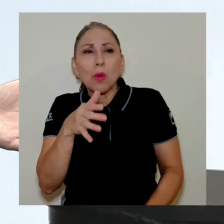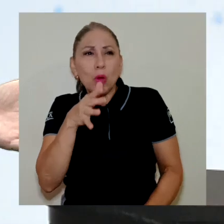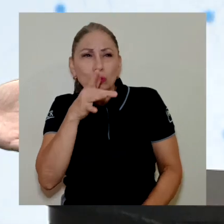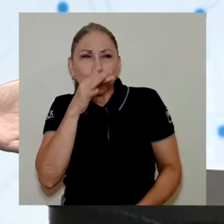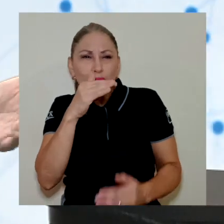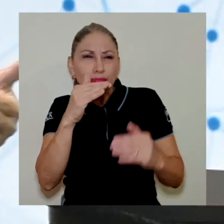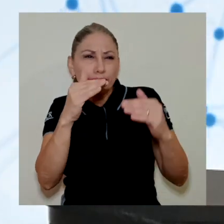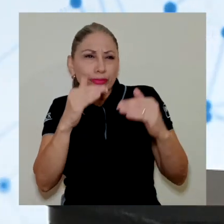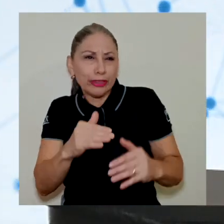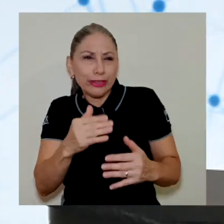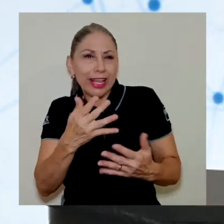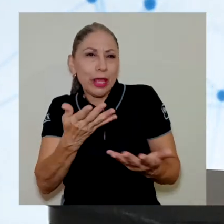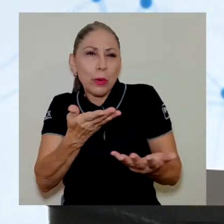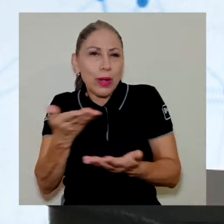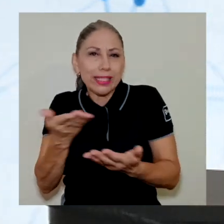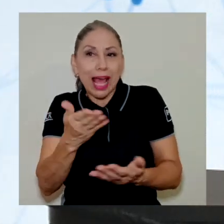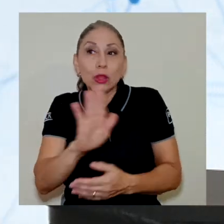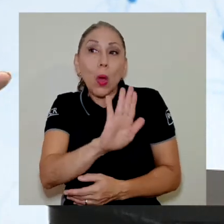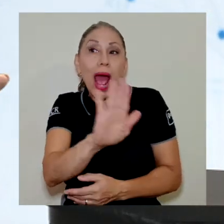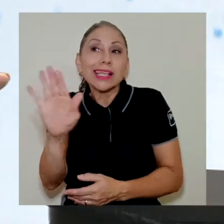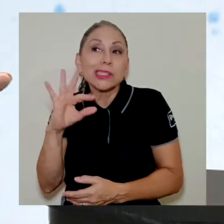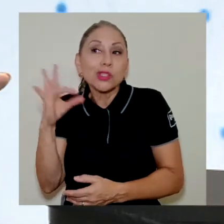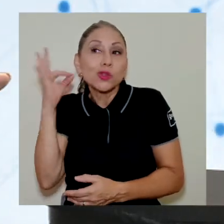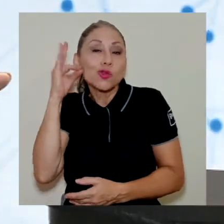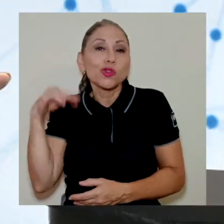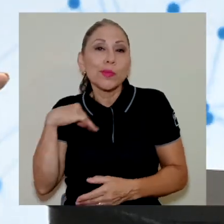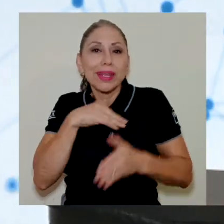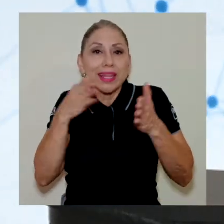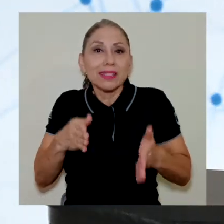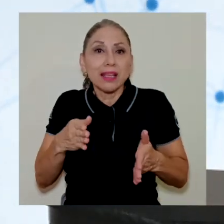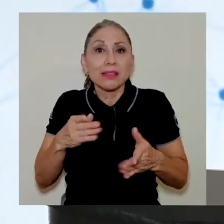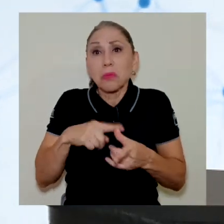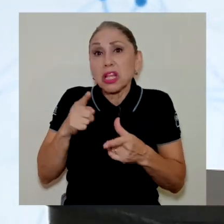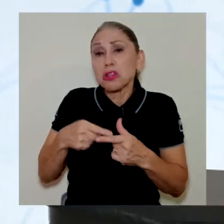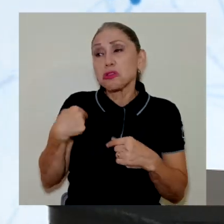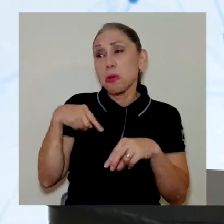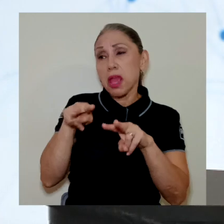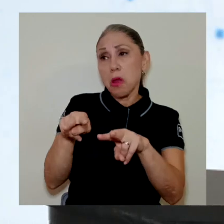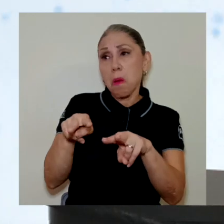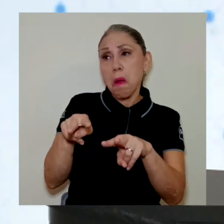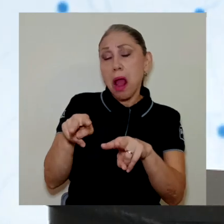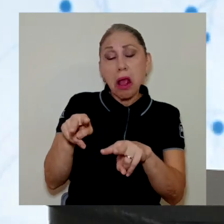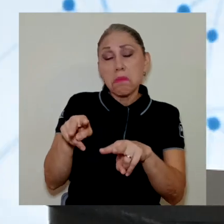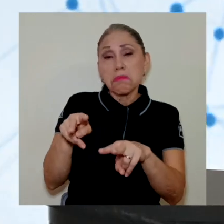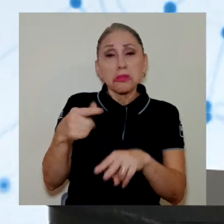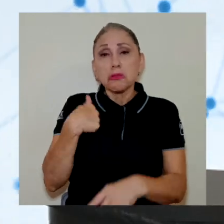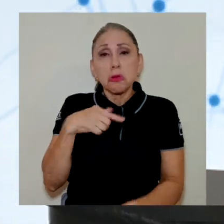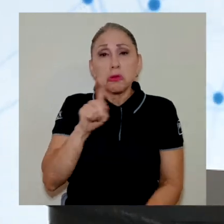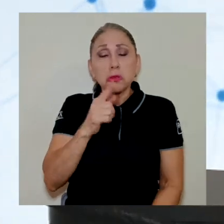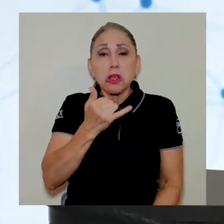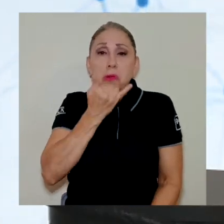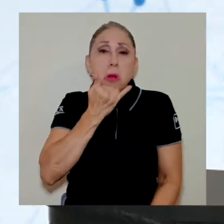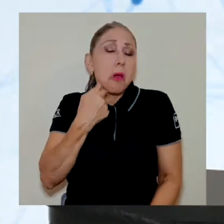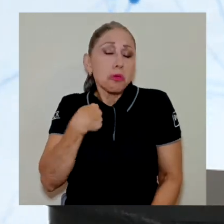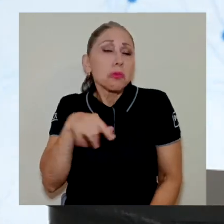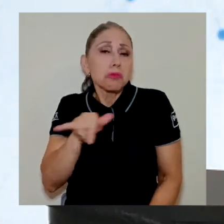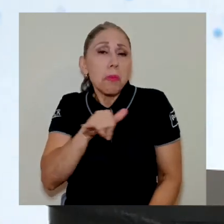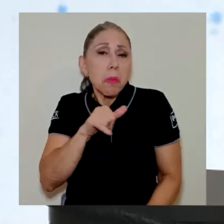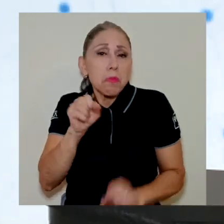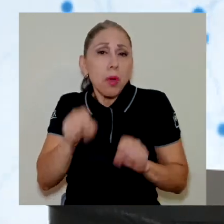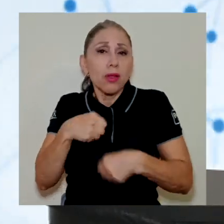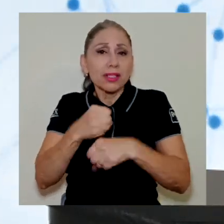sus ministras, pues por supuesto que entonces yo veo que no estaba yo tan equivocado, entonces también lo puedo